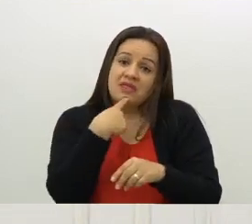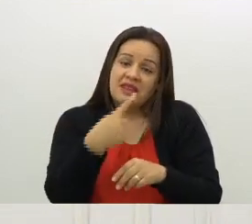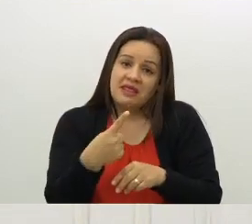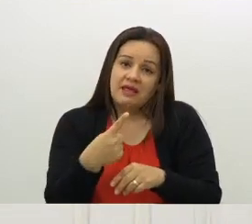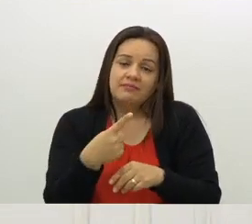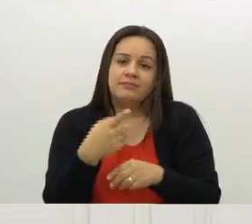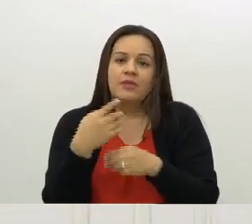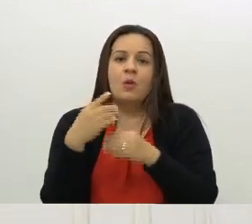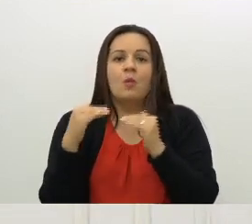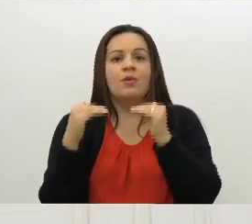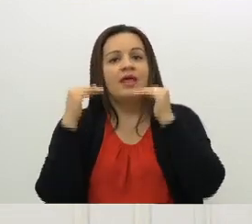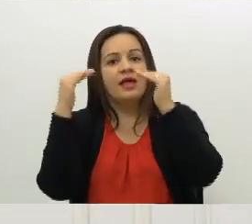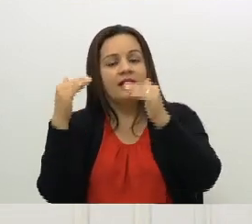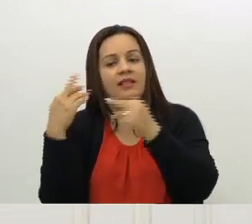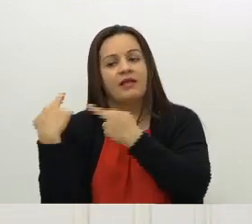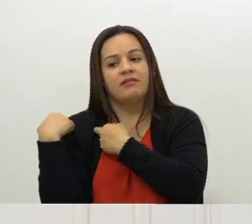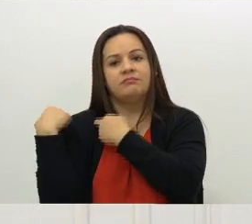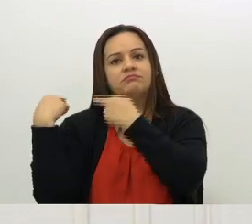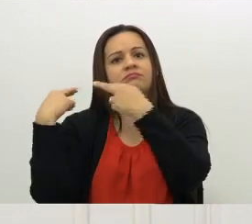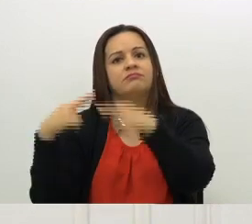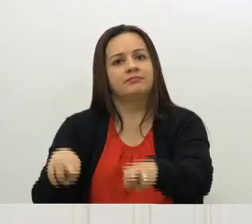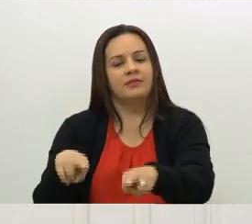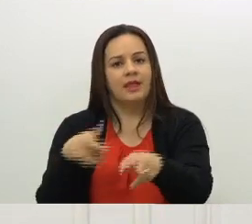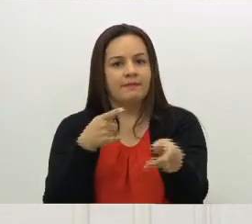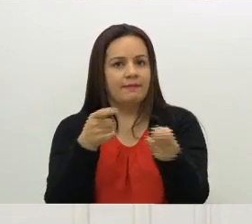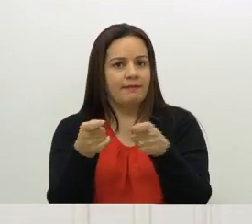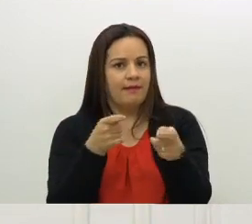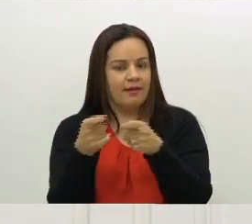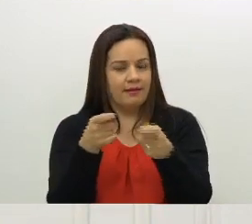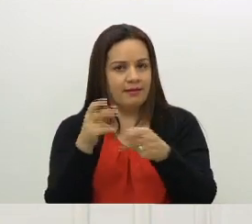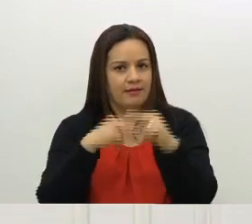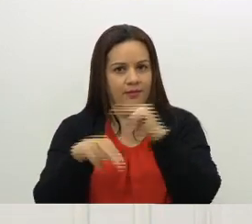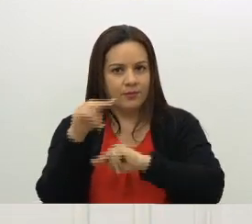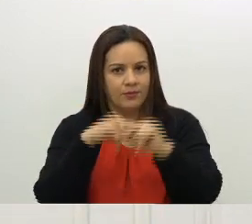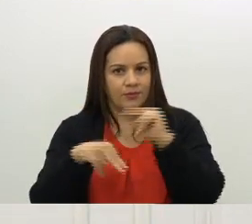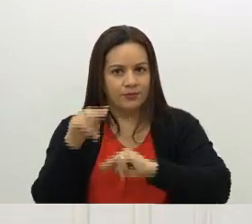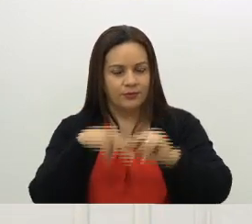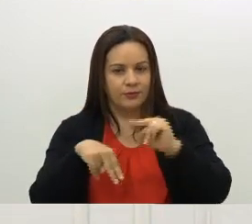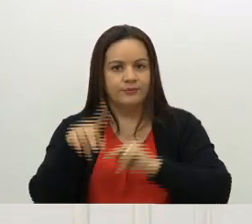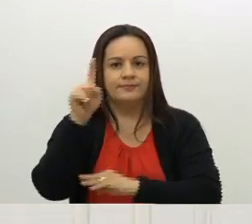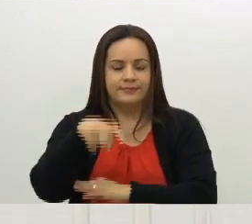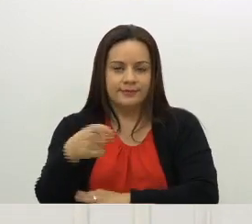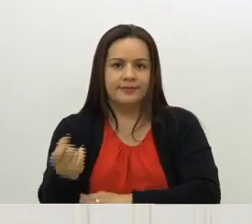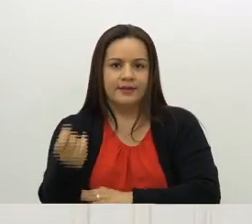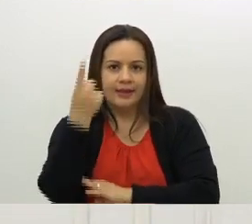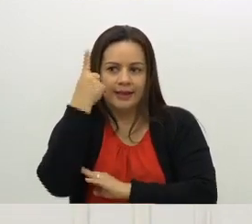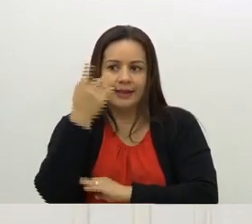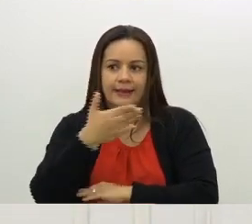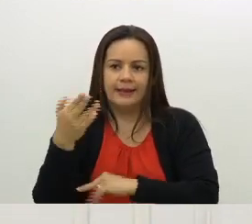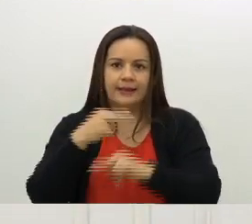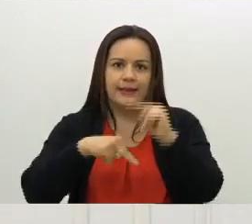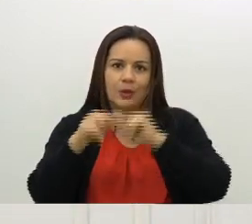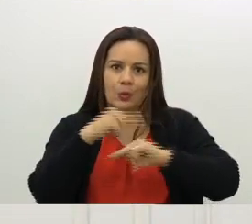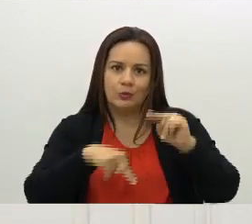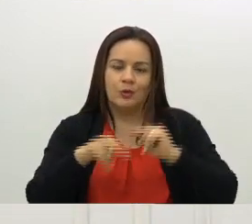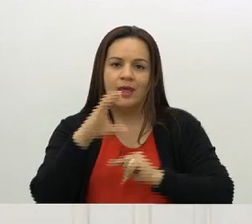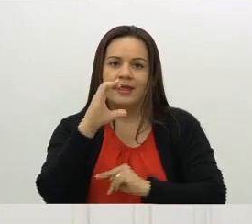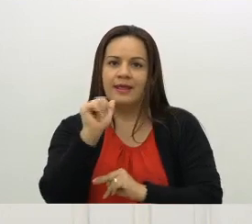irresponsabilidad en el manejo del negocio. Hay que entender que el negocio de la